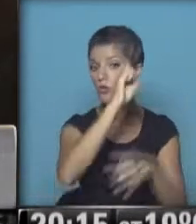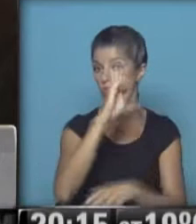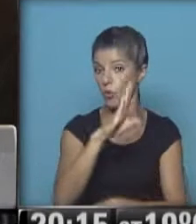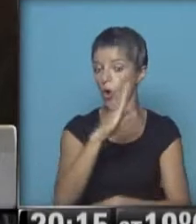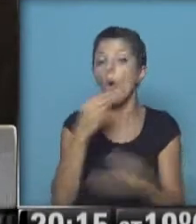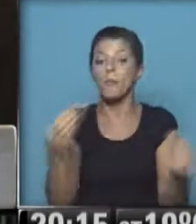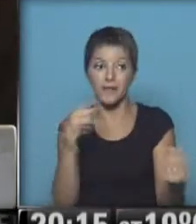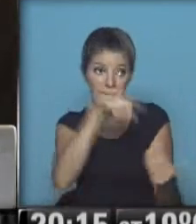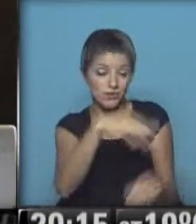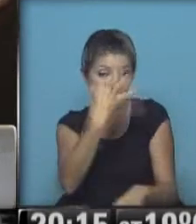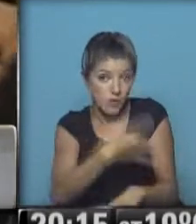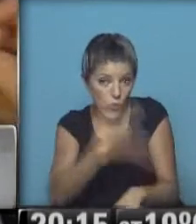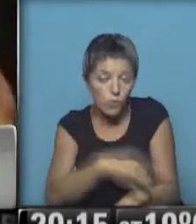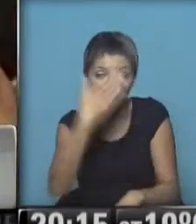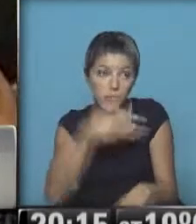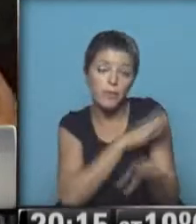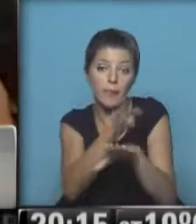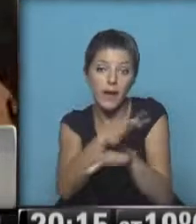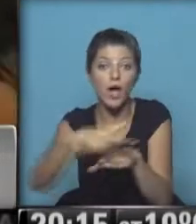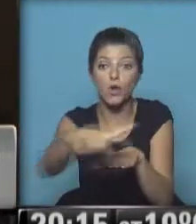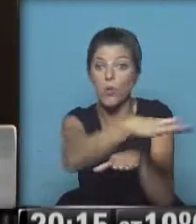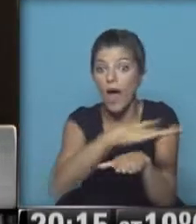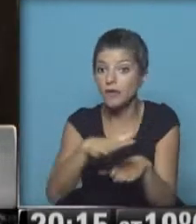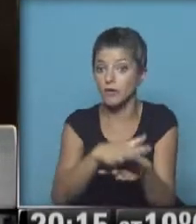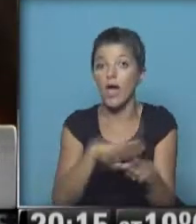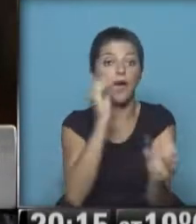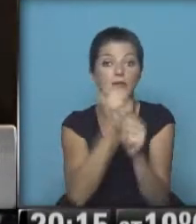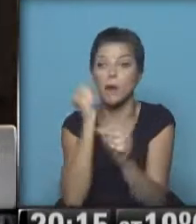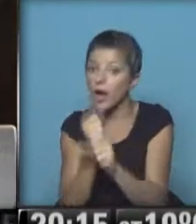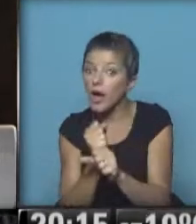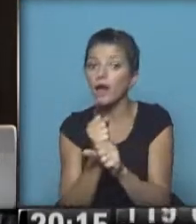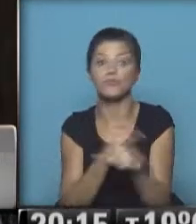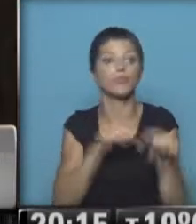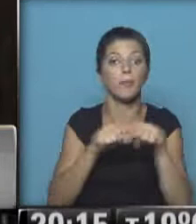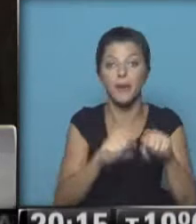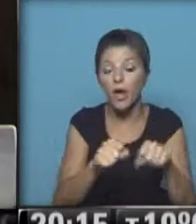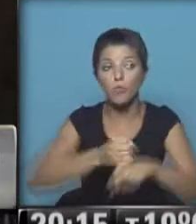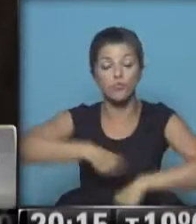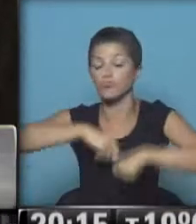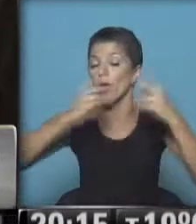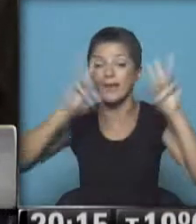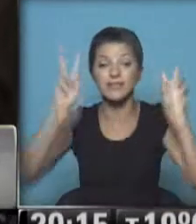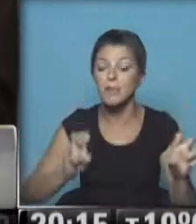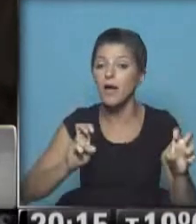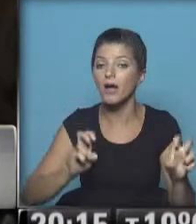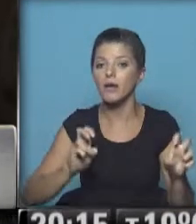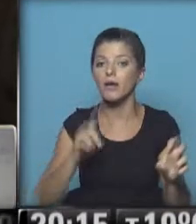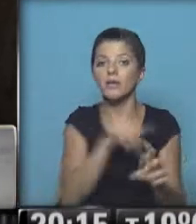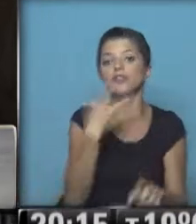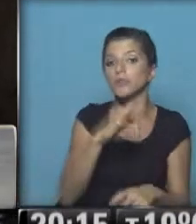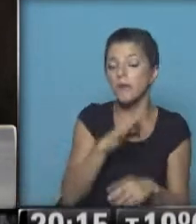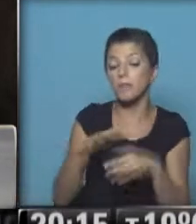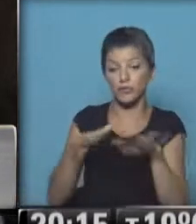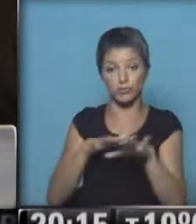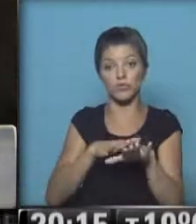que ir seguramente a el barrio a hacer sus tareas, al supermercado o por cualquier cosa, y tienen que estar respondiendo por situaciones